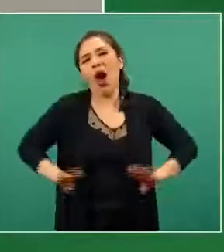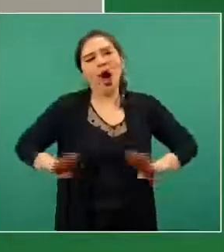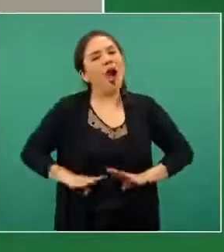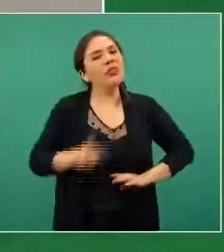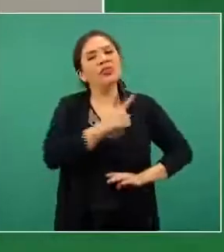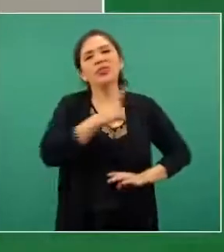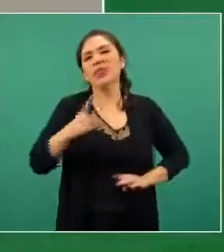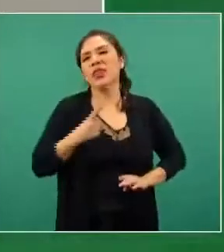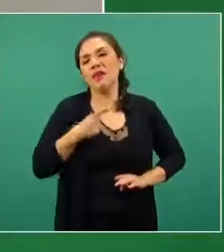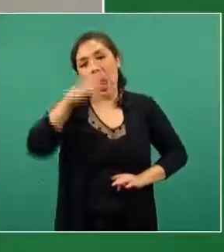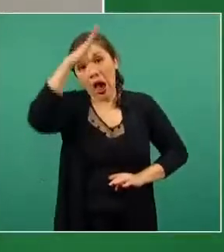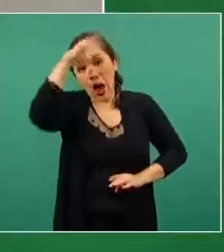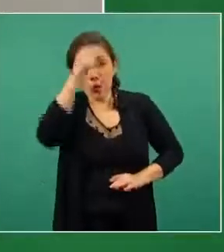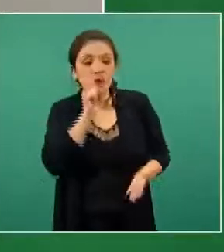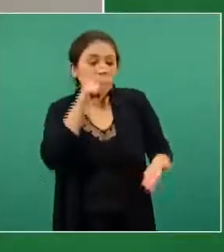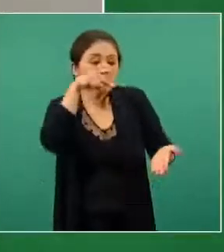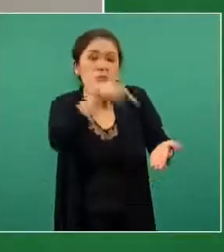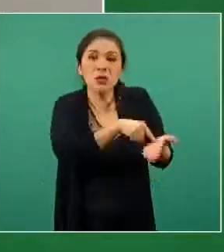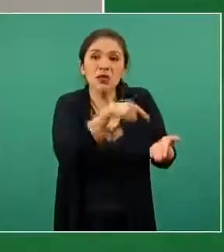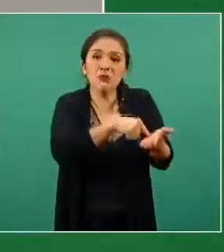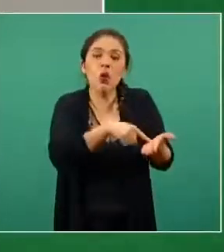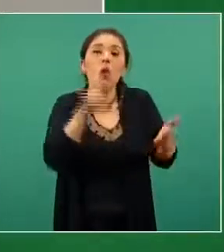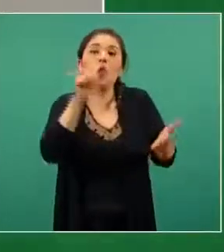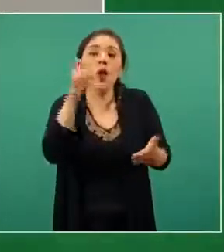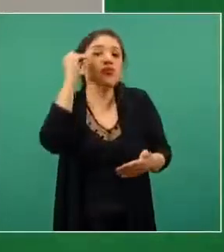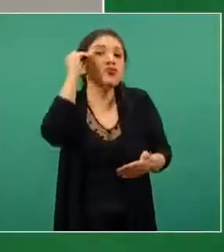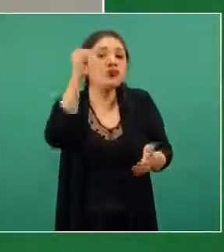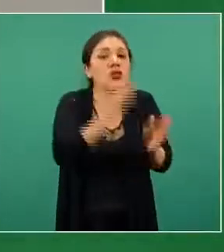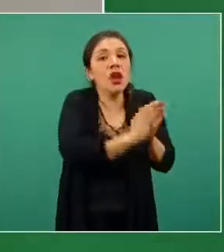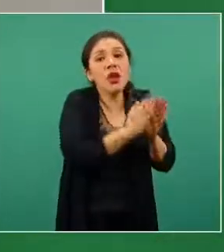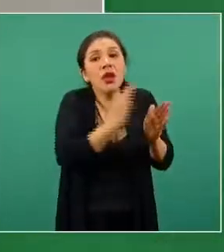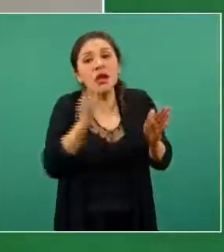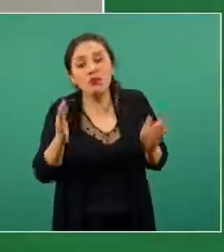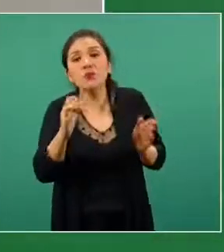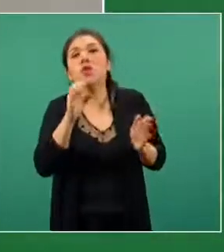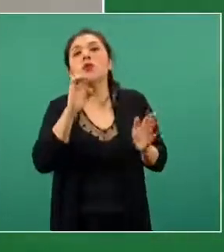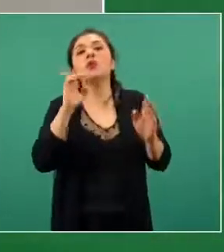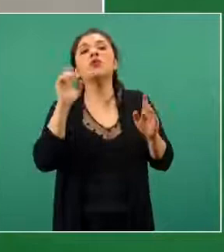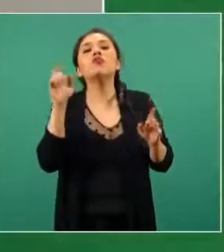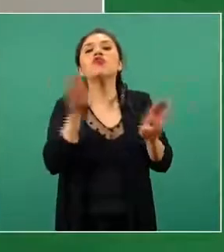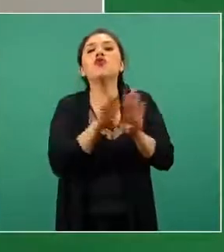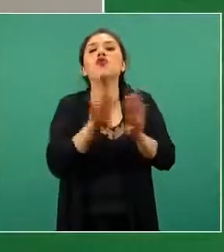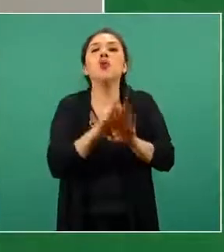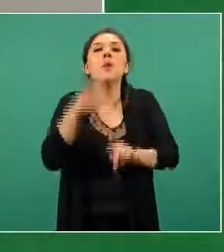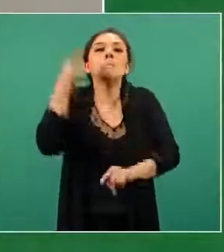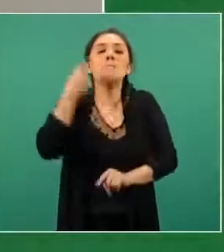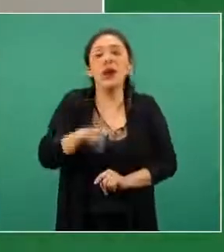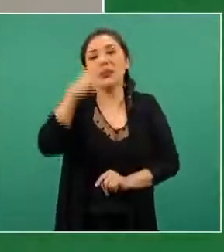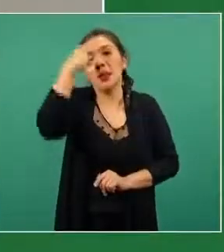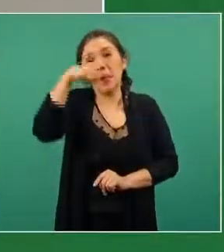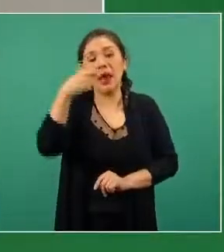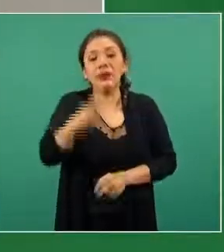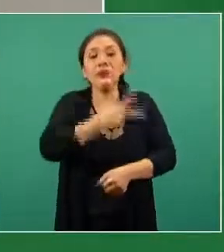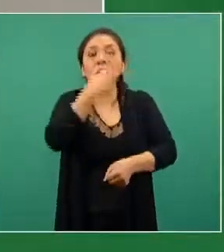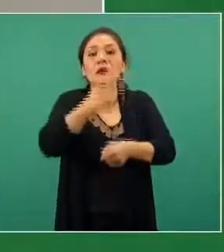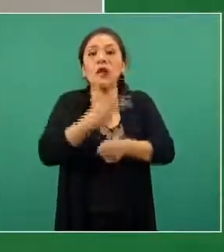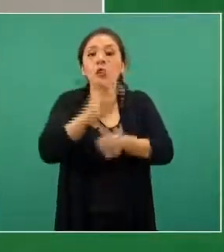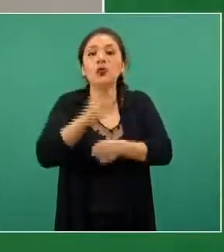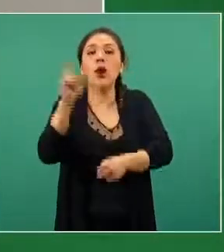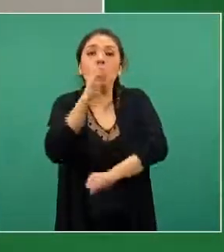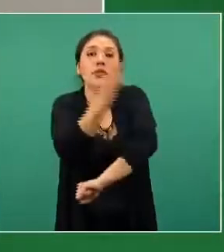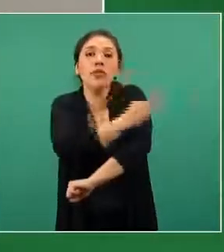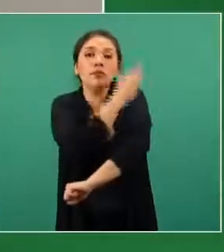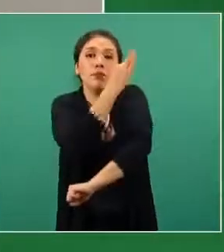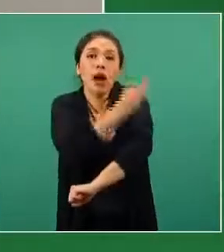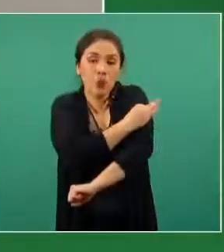es apegarse a el tiempo y en este caso la temporalidad para efectos de esa segunda dosis, y